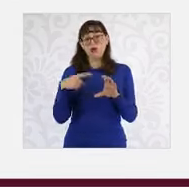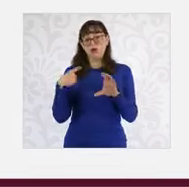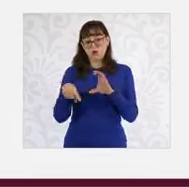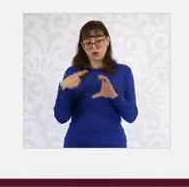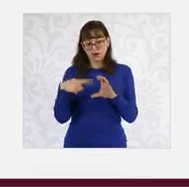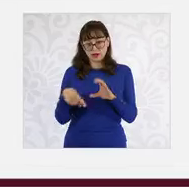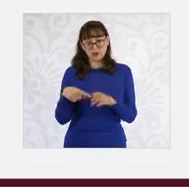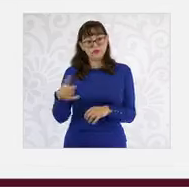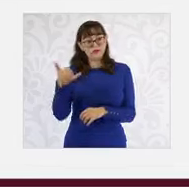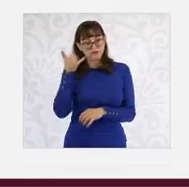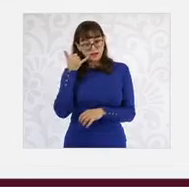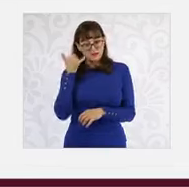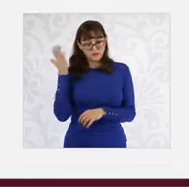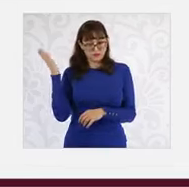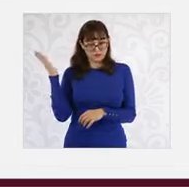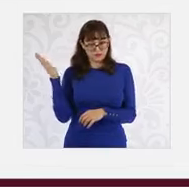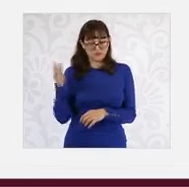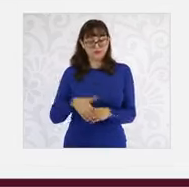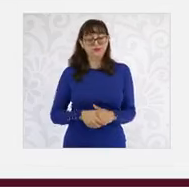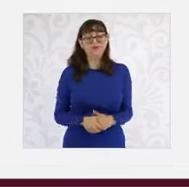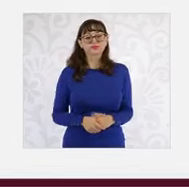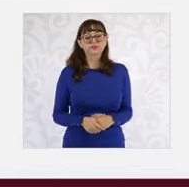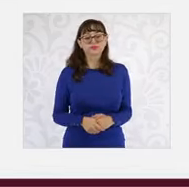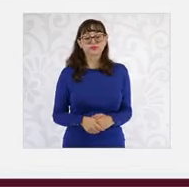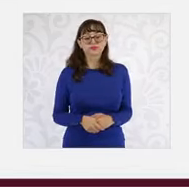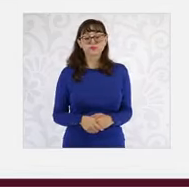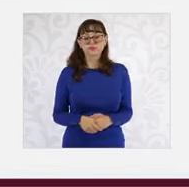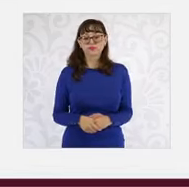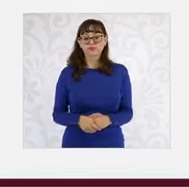denunciasgasolina@profeco.gob.mx y al teléfono del consumidor